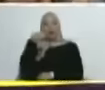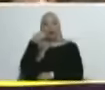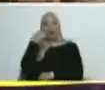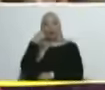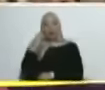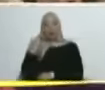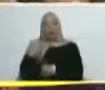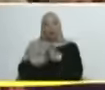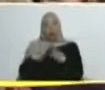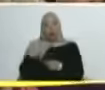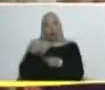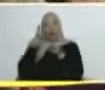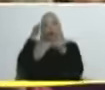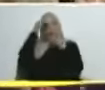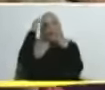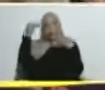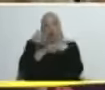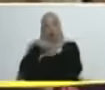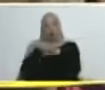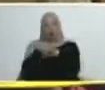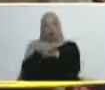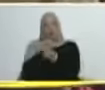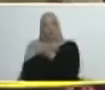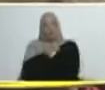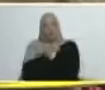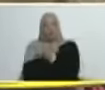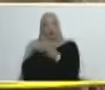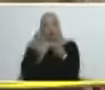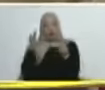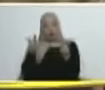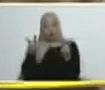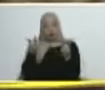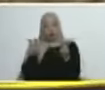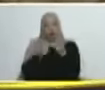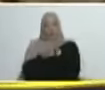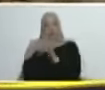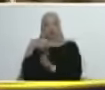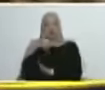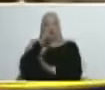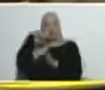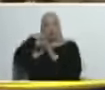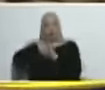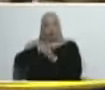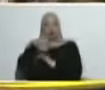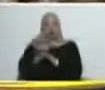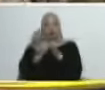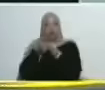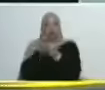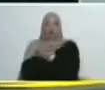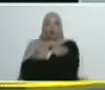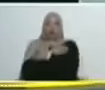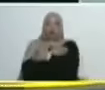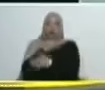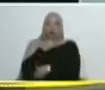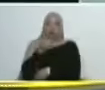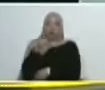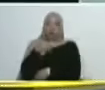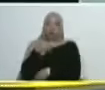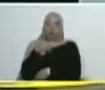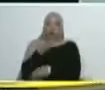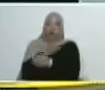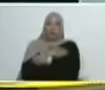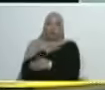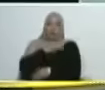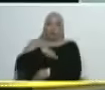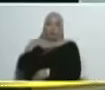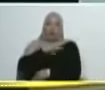para darles una atención integral, amorosa, nueva, renovada, profunda, un abrazo verdadero. La gran